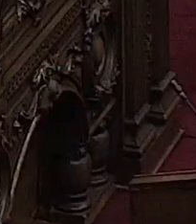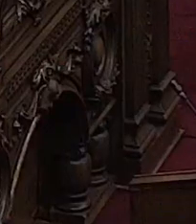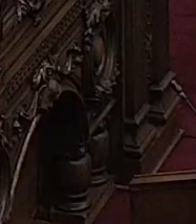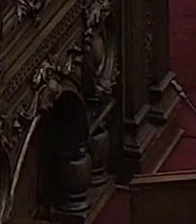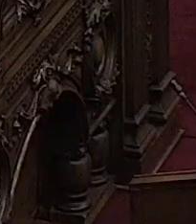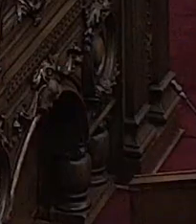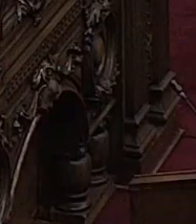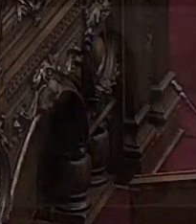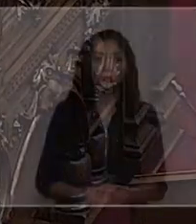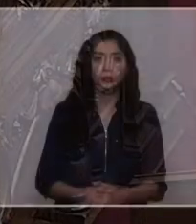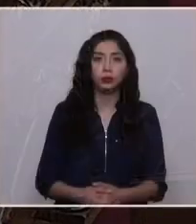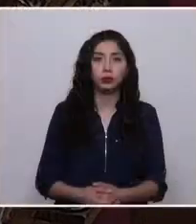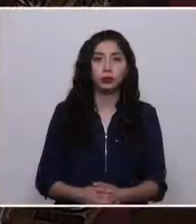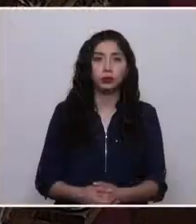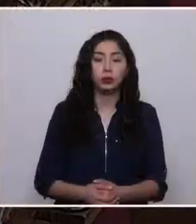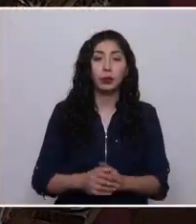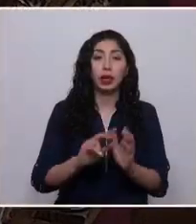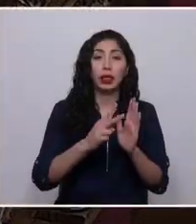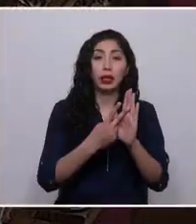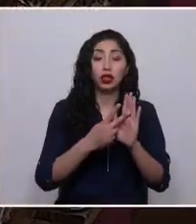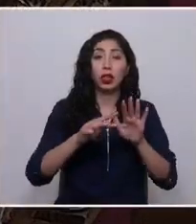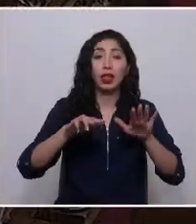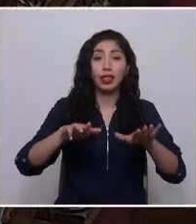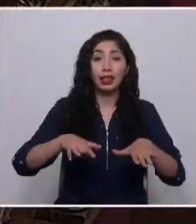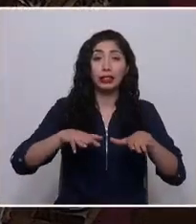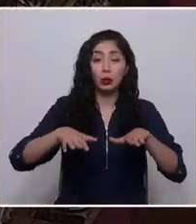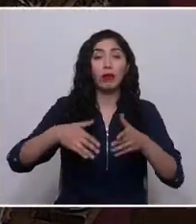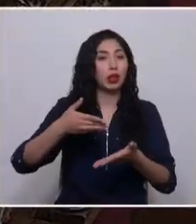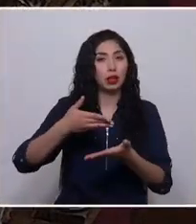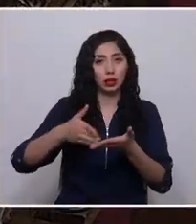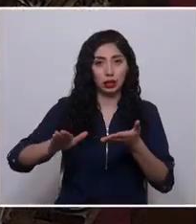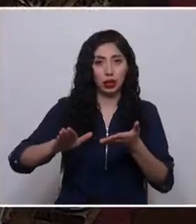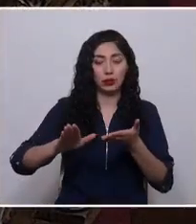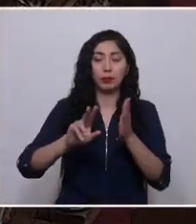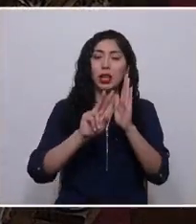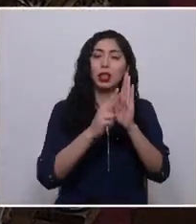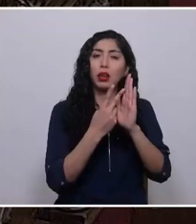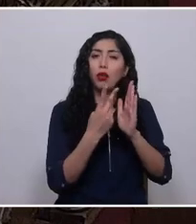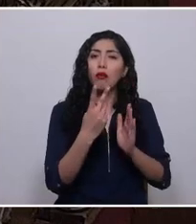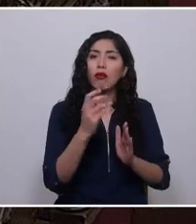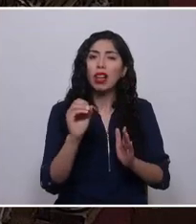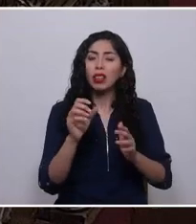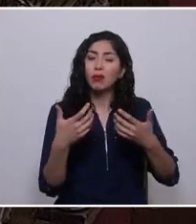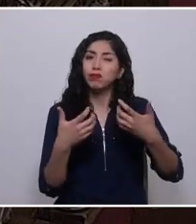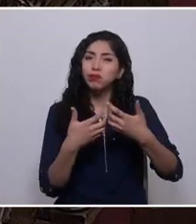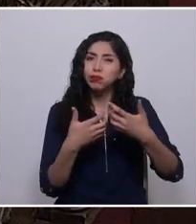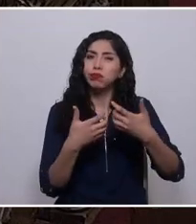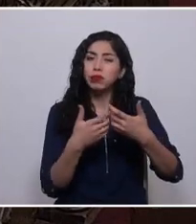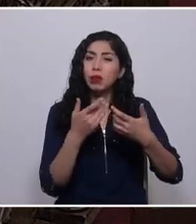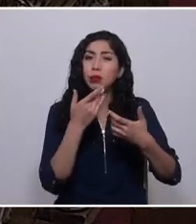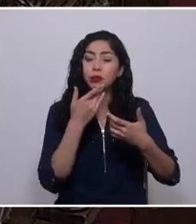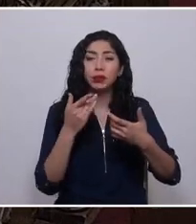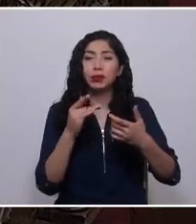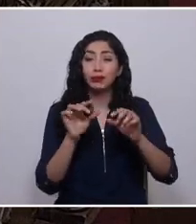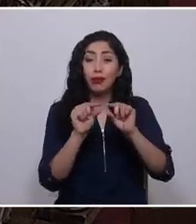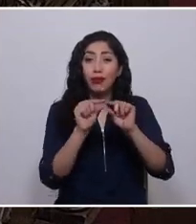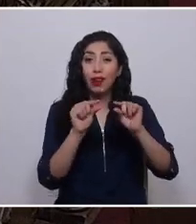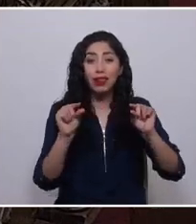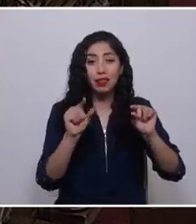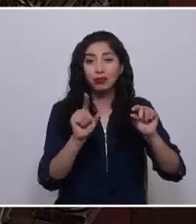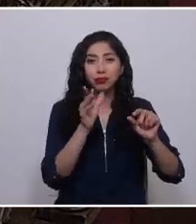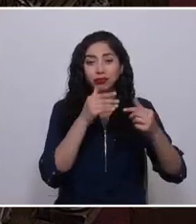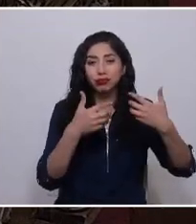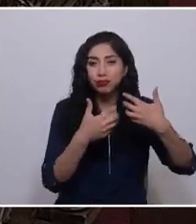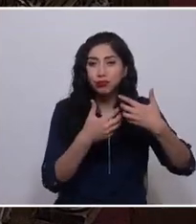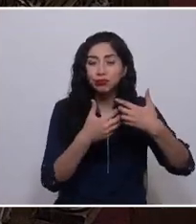La indicación número 20 se estimó incompatible por sustituir una frase que no se contiene en el nuevo texto. La